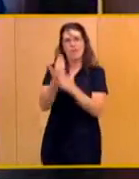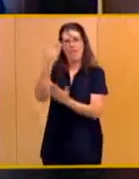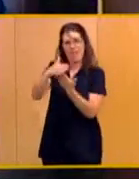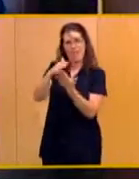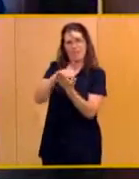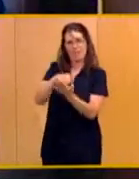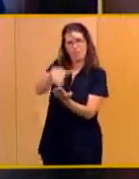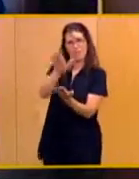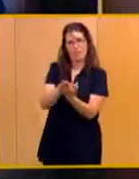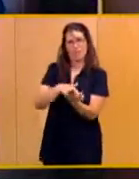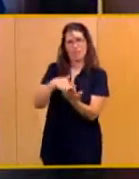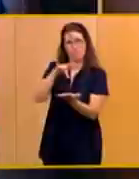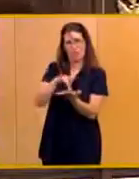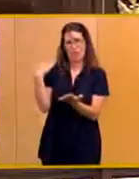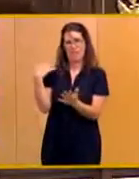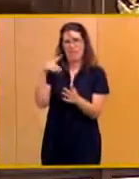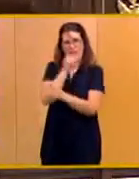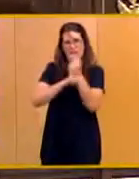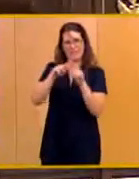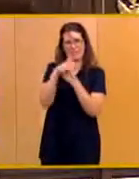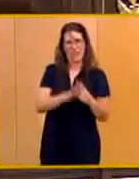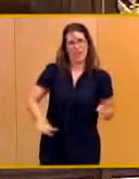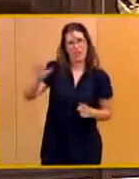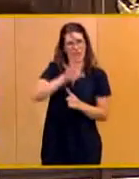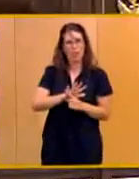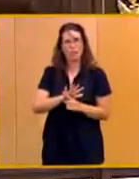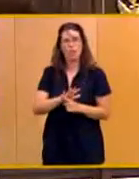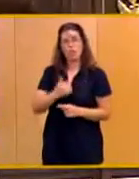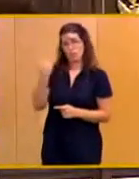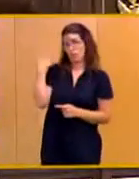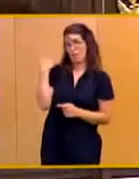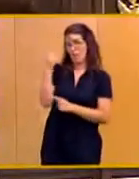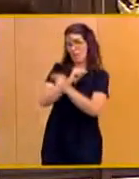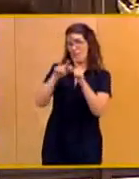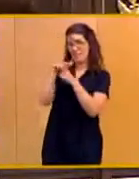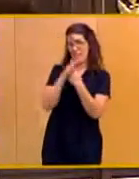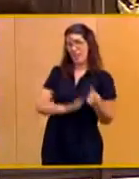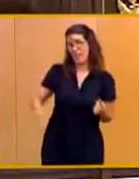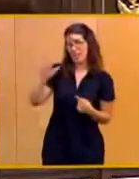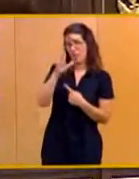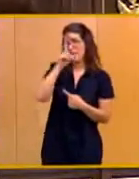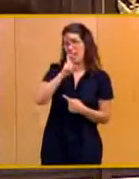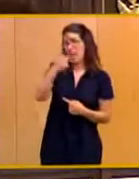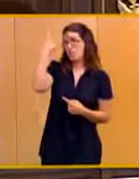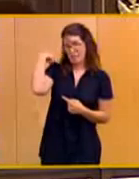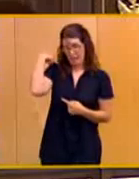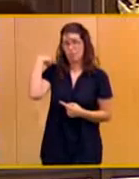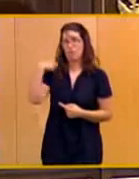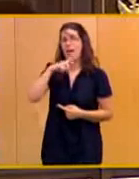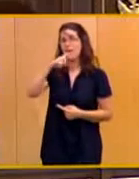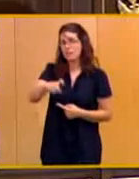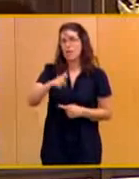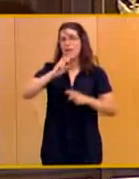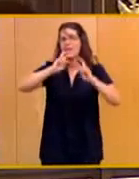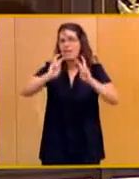de sesiones del debate del Estado de la Nación, anuncié en el debate del Estado de la Nación del año pasado. Reformas a través del diálogo